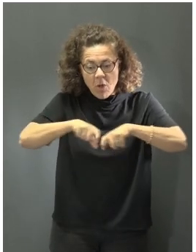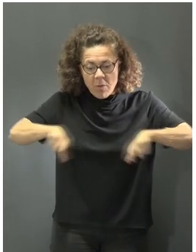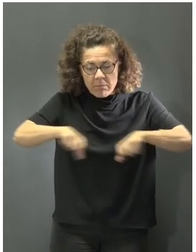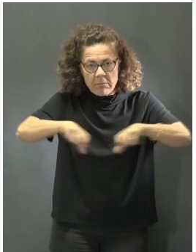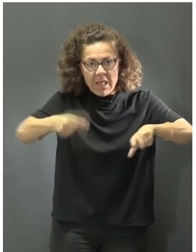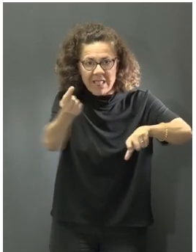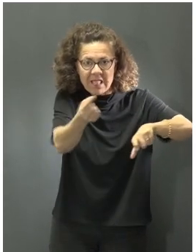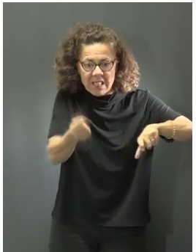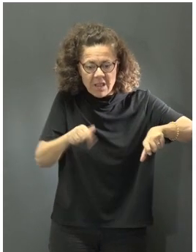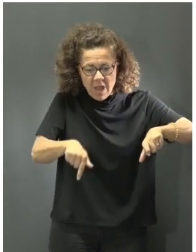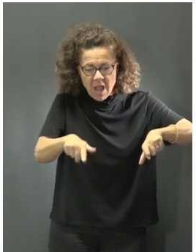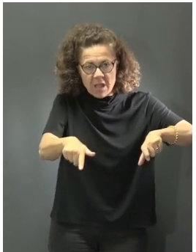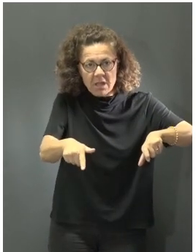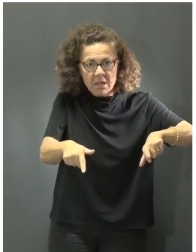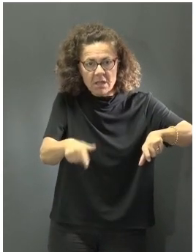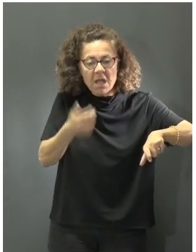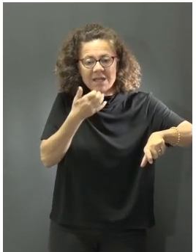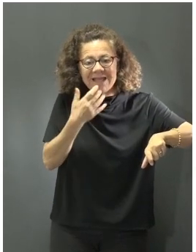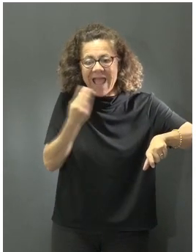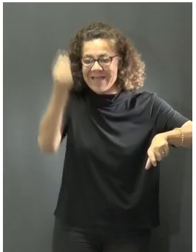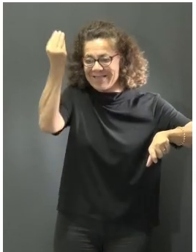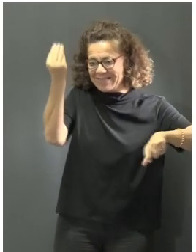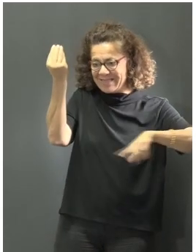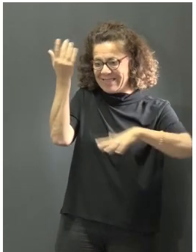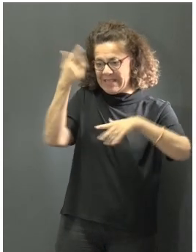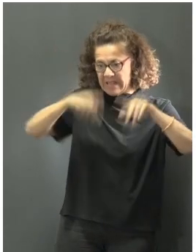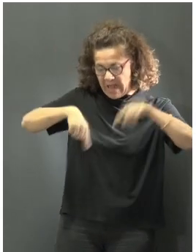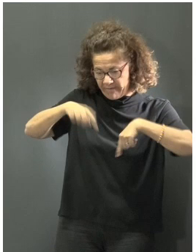paso de peatones. Cuando tienes la señal de tráfico,